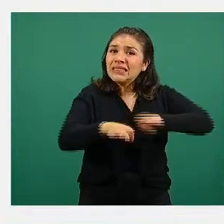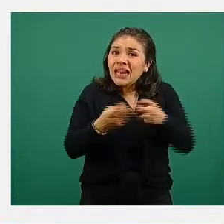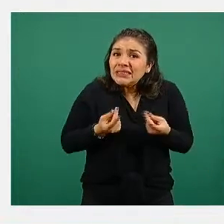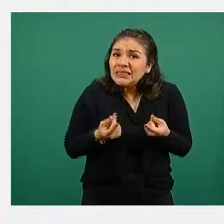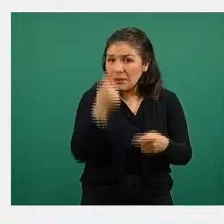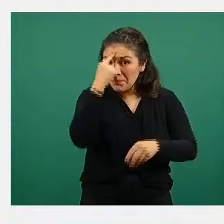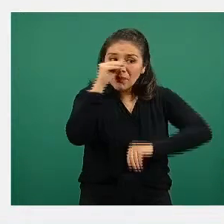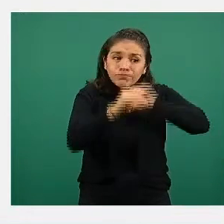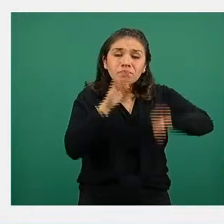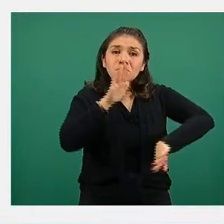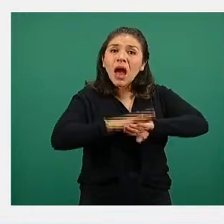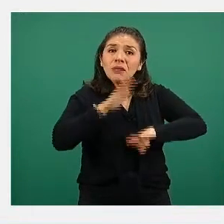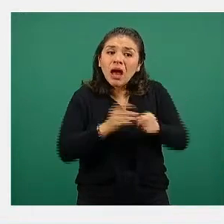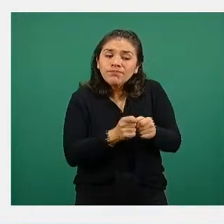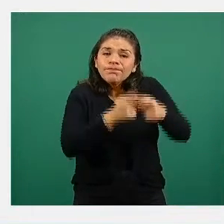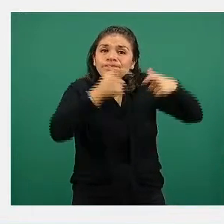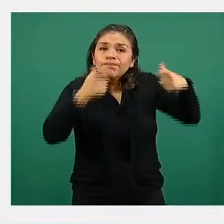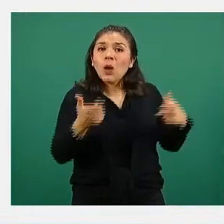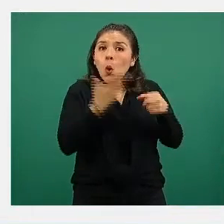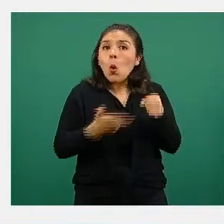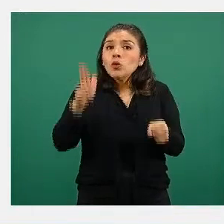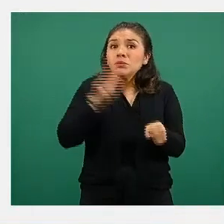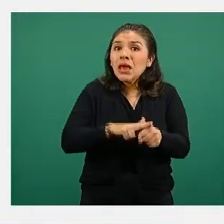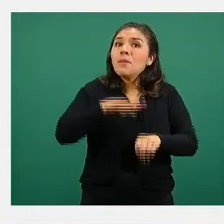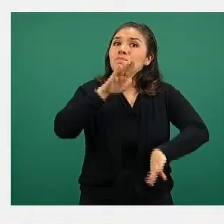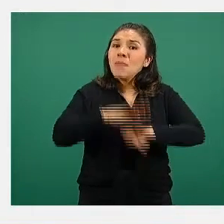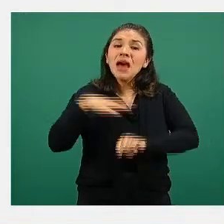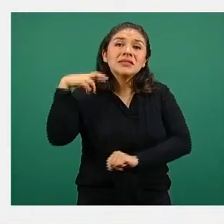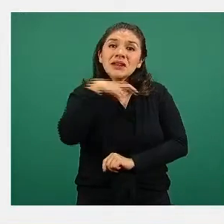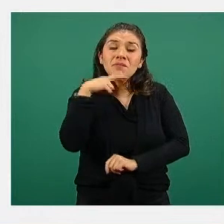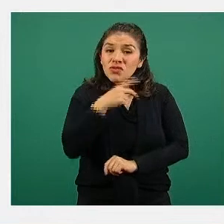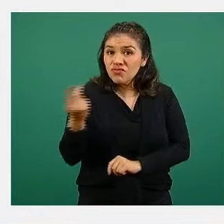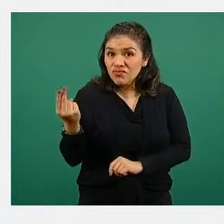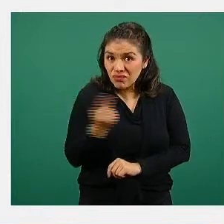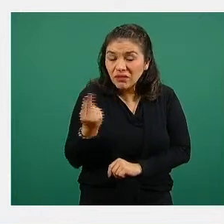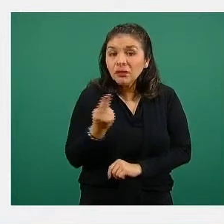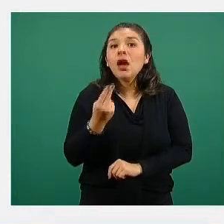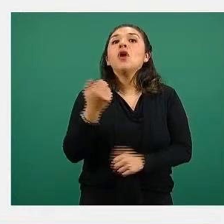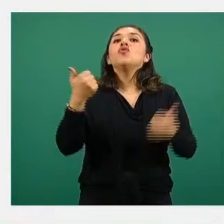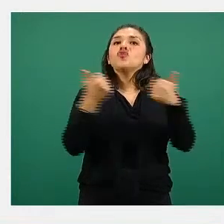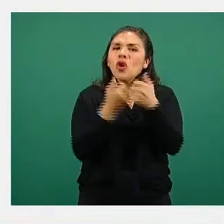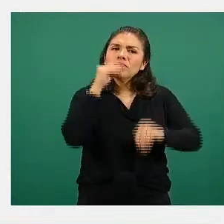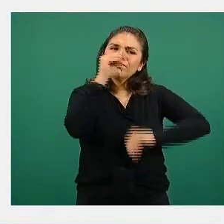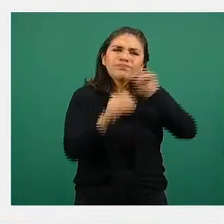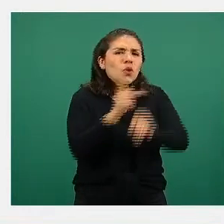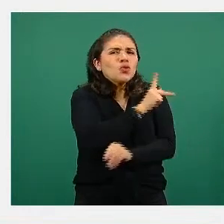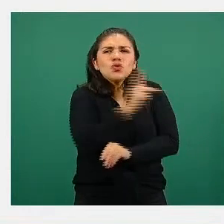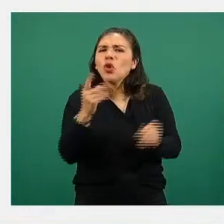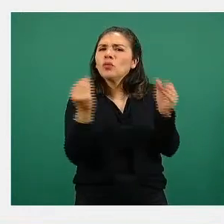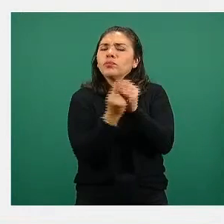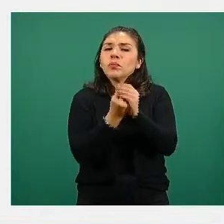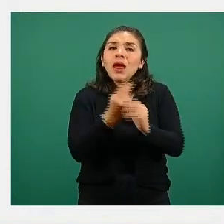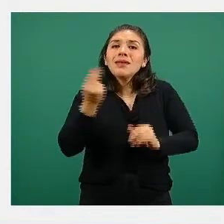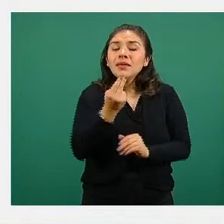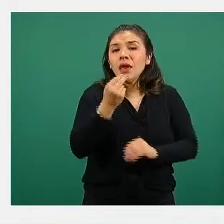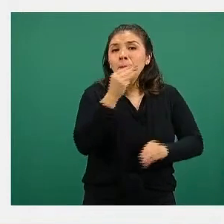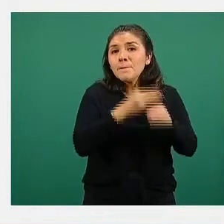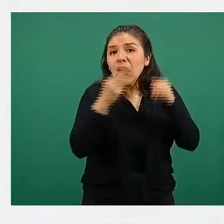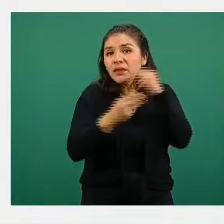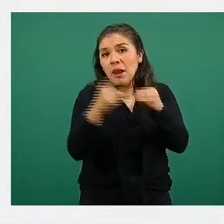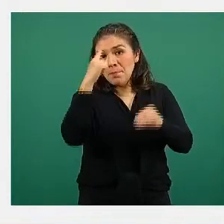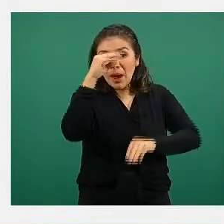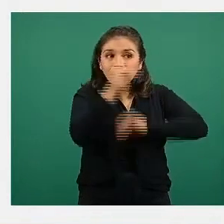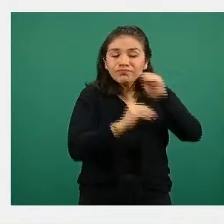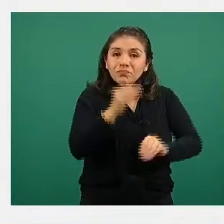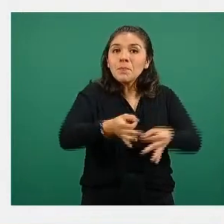expansión hospitalaria deben de no solo agilizarse, sino de contar con todos los los recursos necesarios para que puedan llevarse a